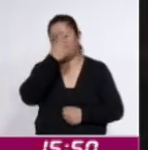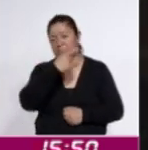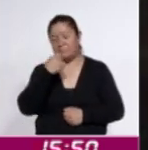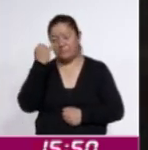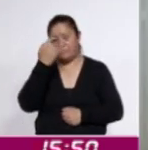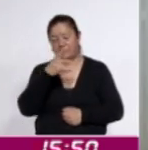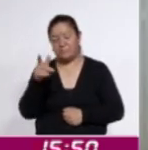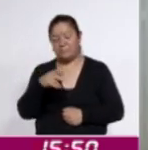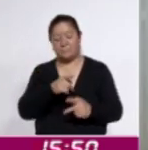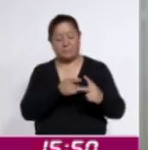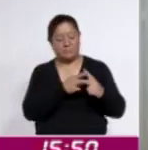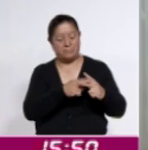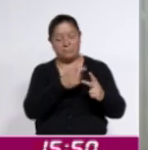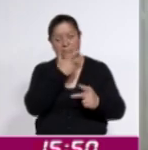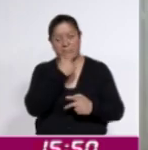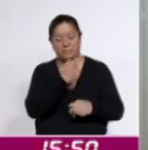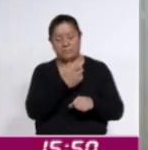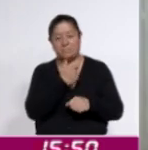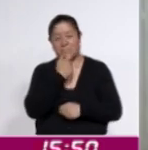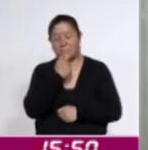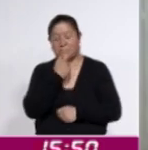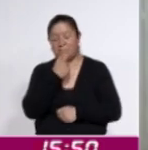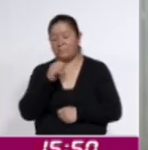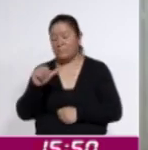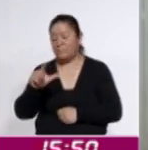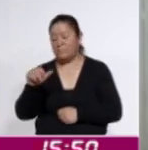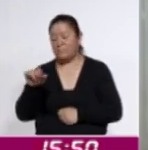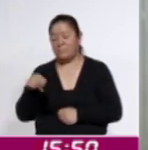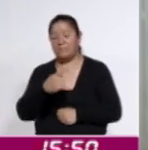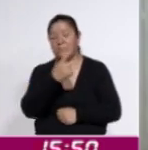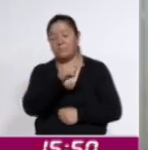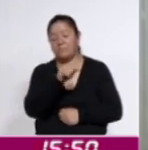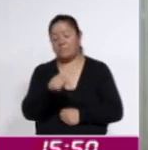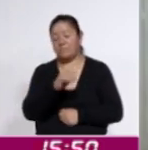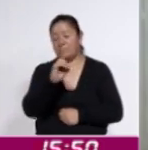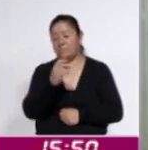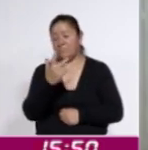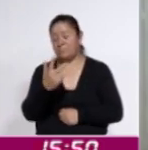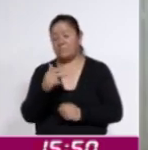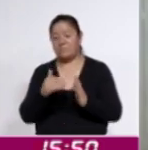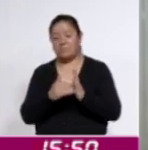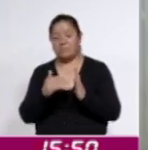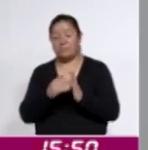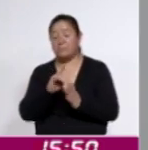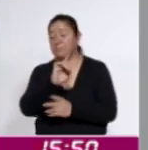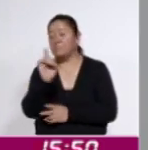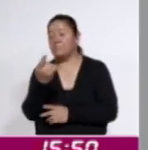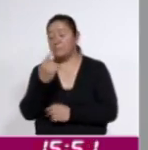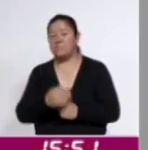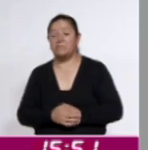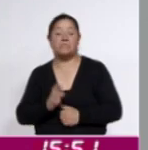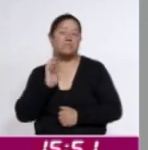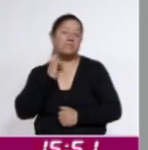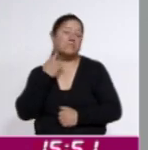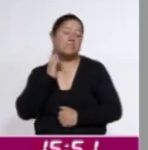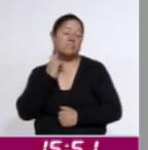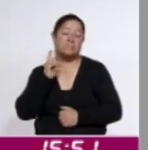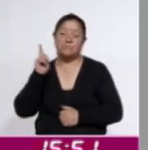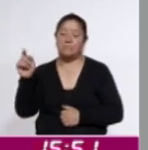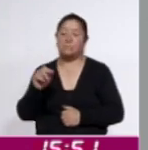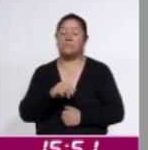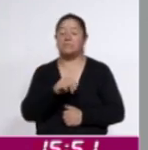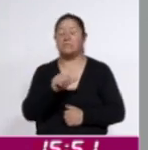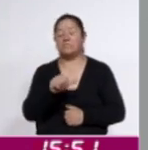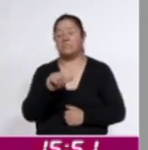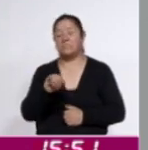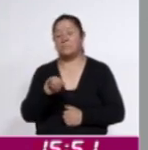Alan Turing fue vendido por 1,08 millones de dólares. La robot ultrarrealista AIDA se expresa así